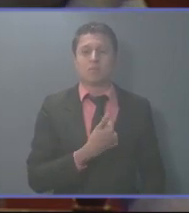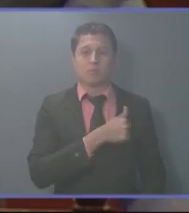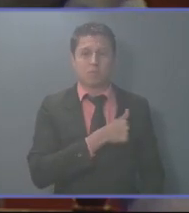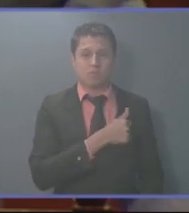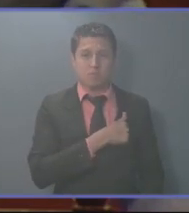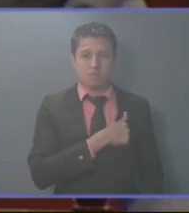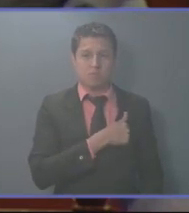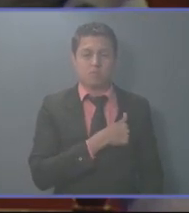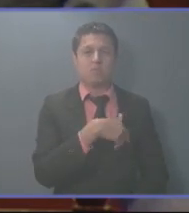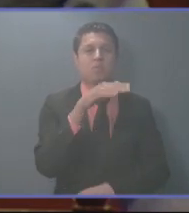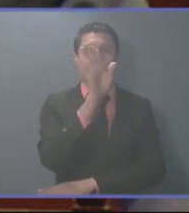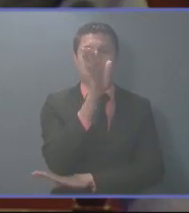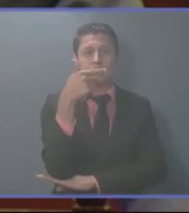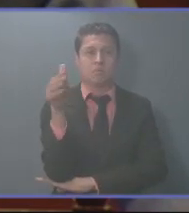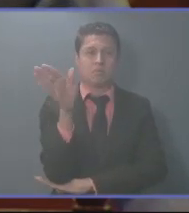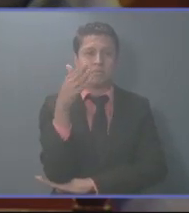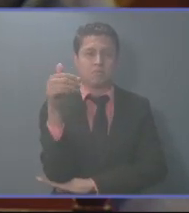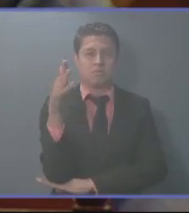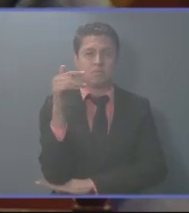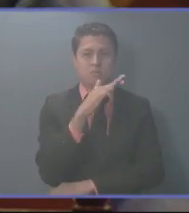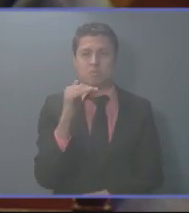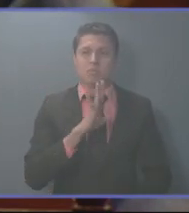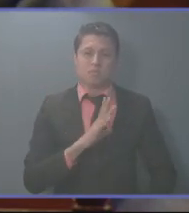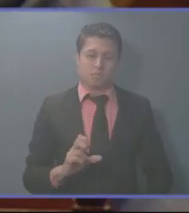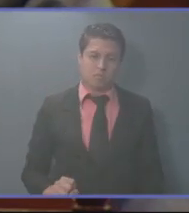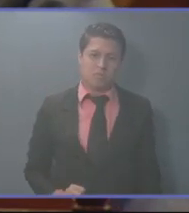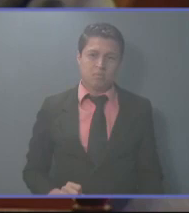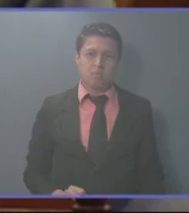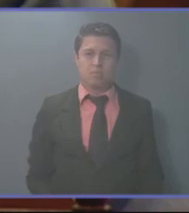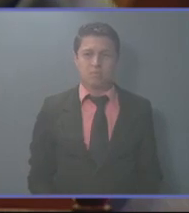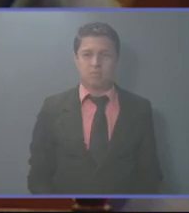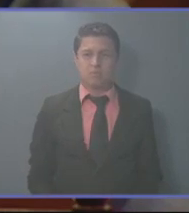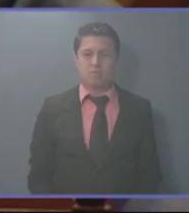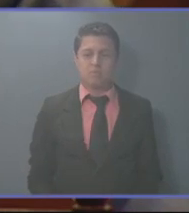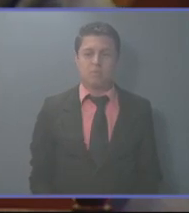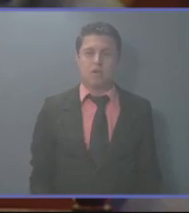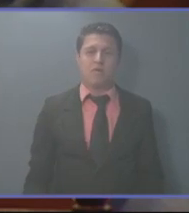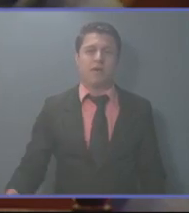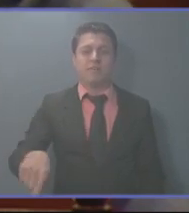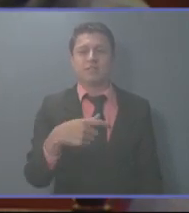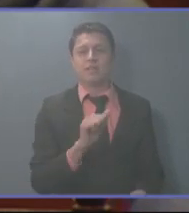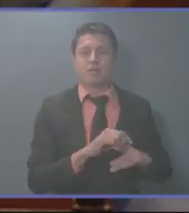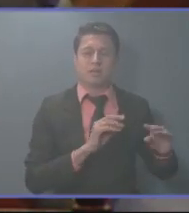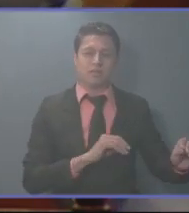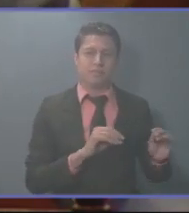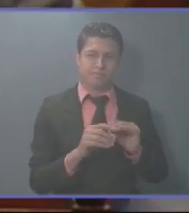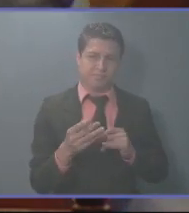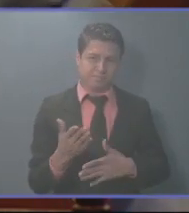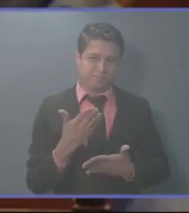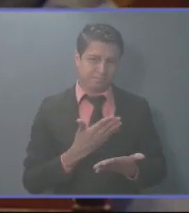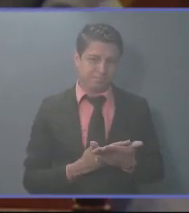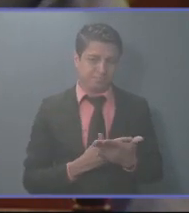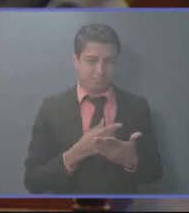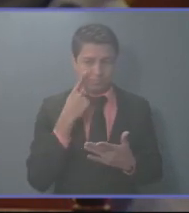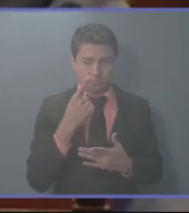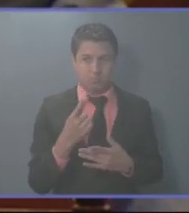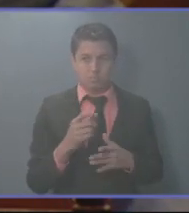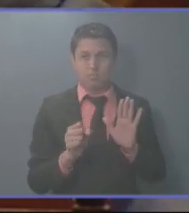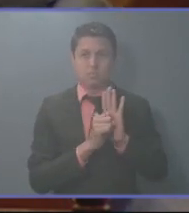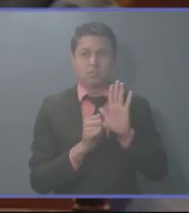bandera. El altar de la patria no es el gobierno, ni su símbolo sagrado